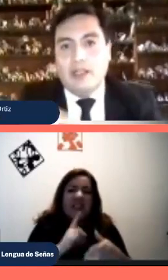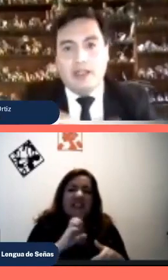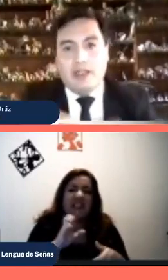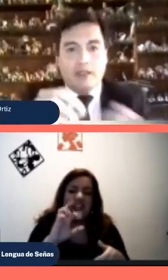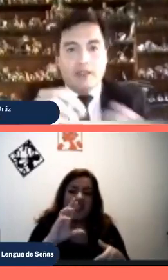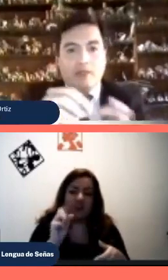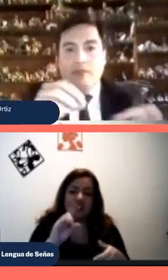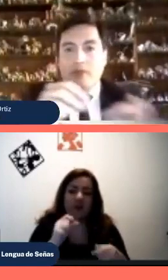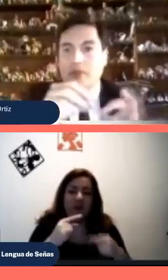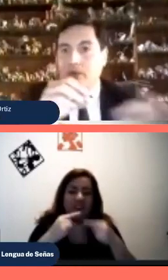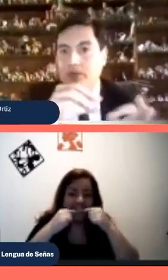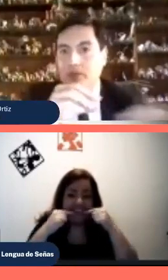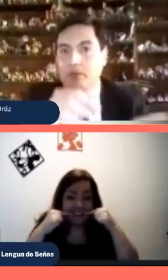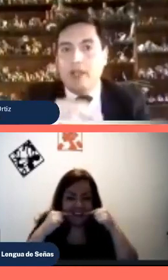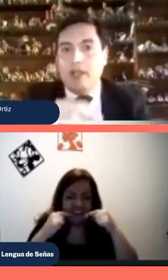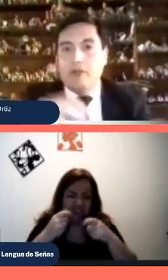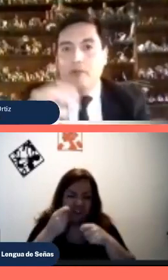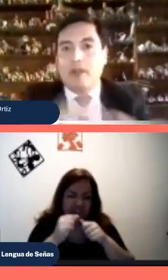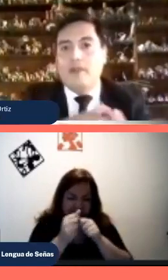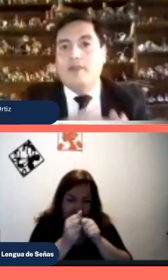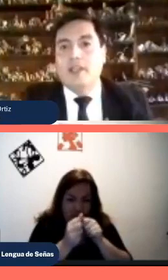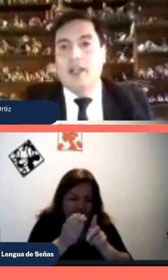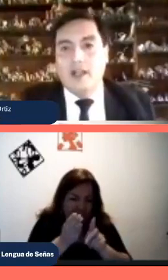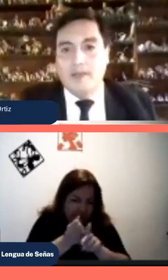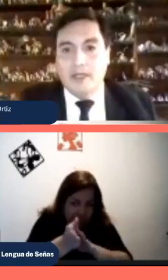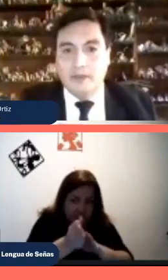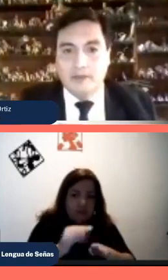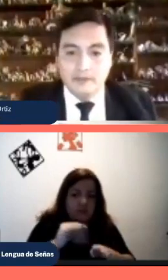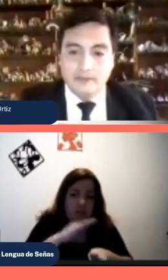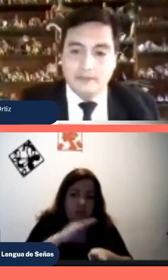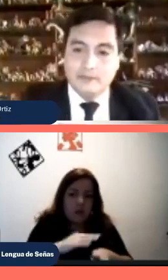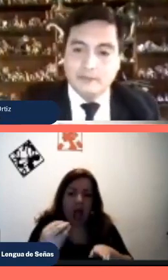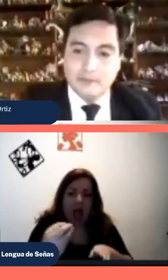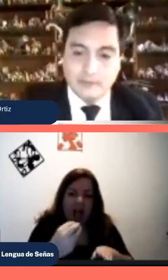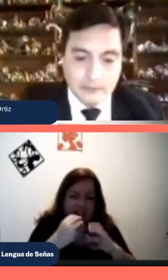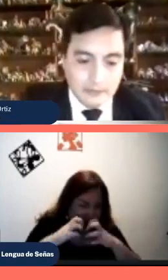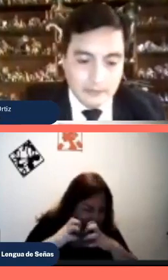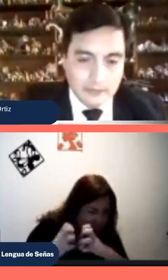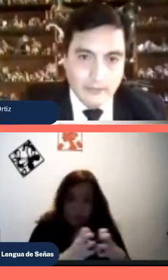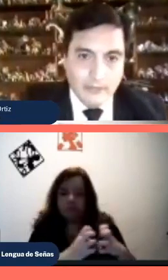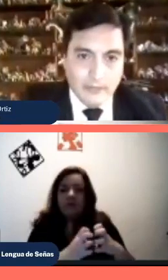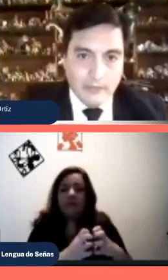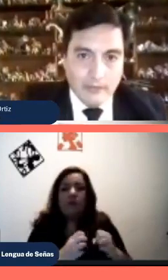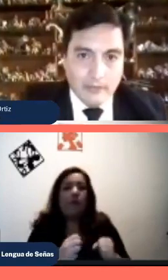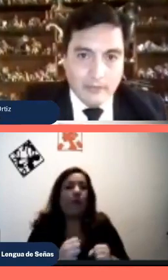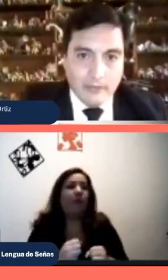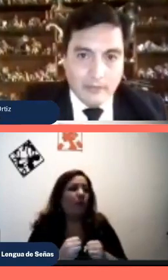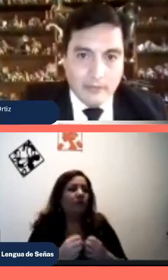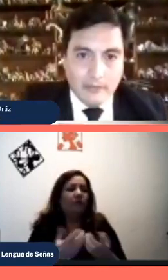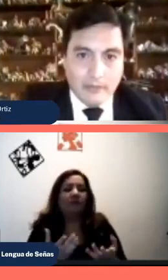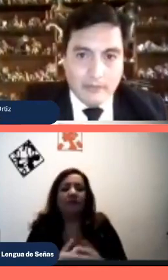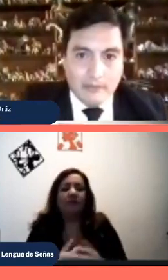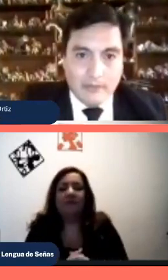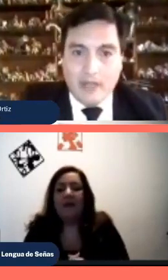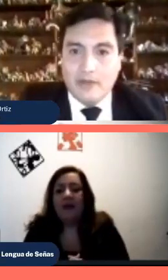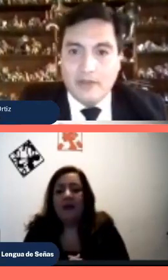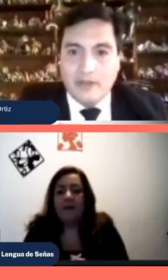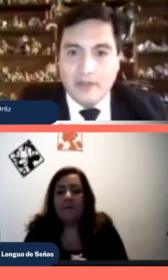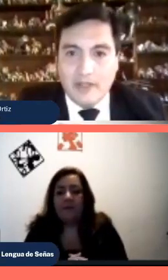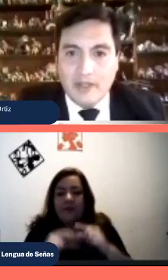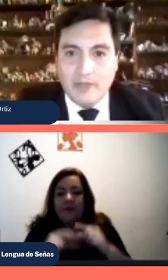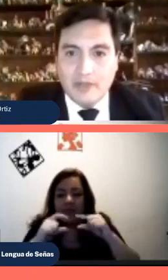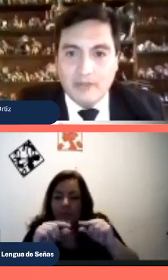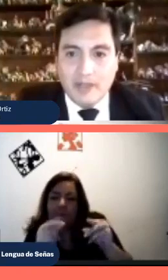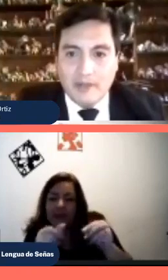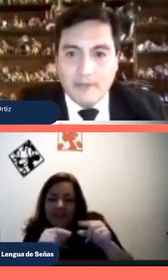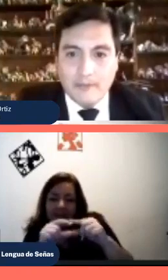dientes, tenían dientes muy filudos y muy largos para filtrar alimento. algo así se